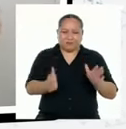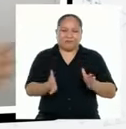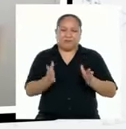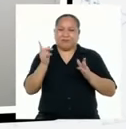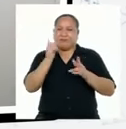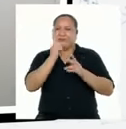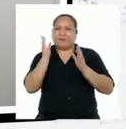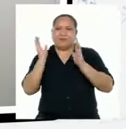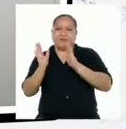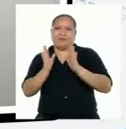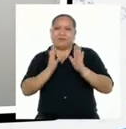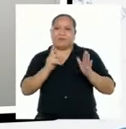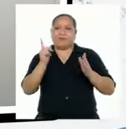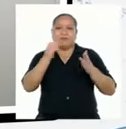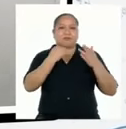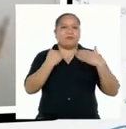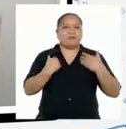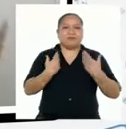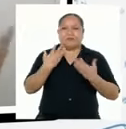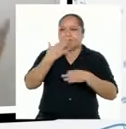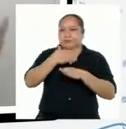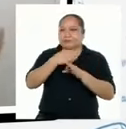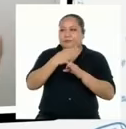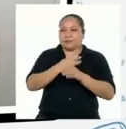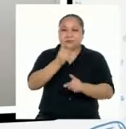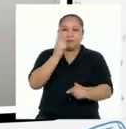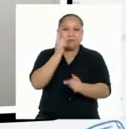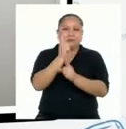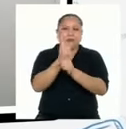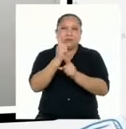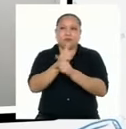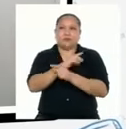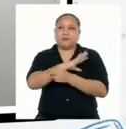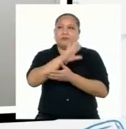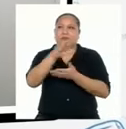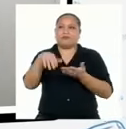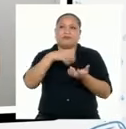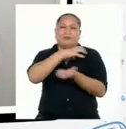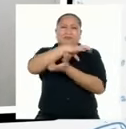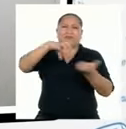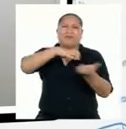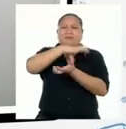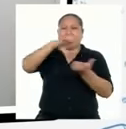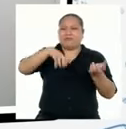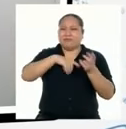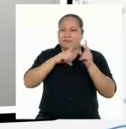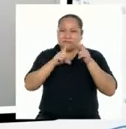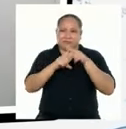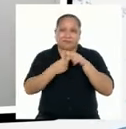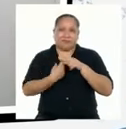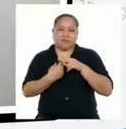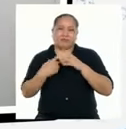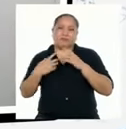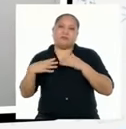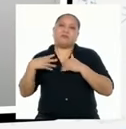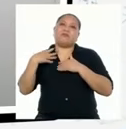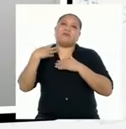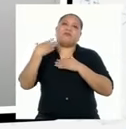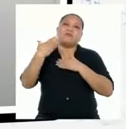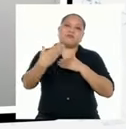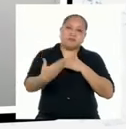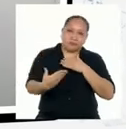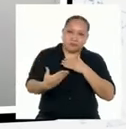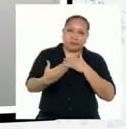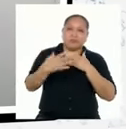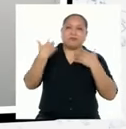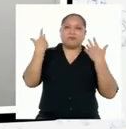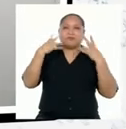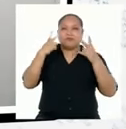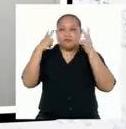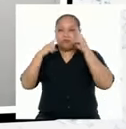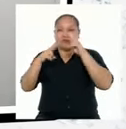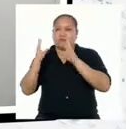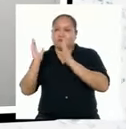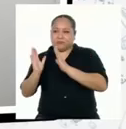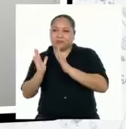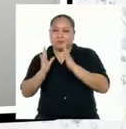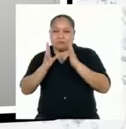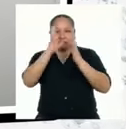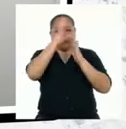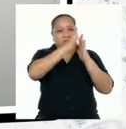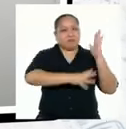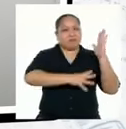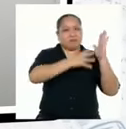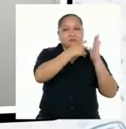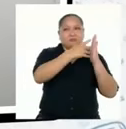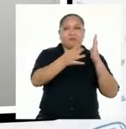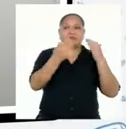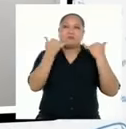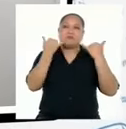organizábamos bien, no teníamos los medios adecuados, todo fue un caos al inicio, pero después nos dimos cuenta, nos organizamos